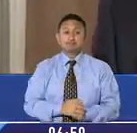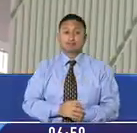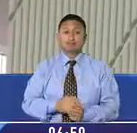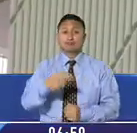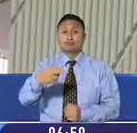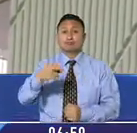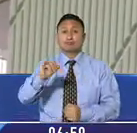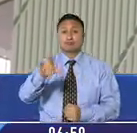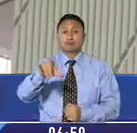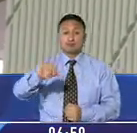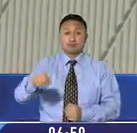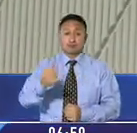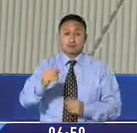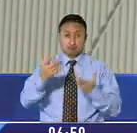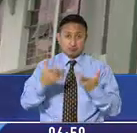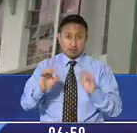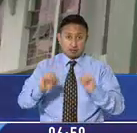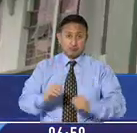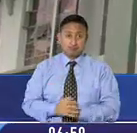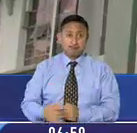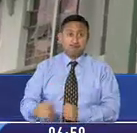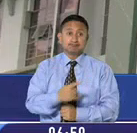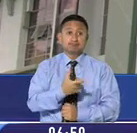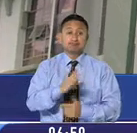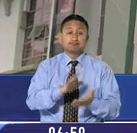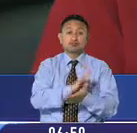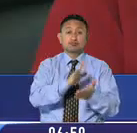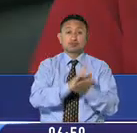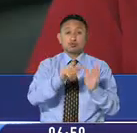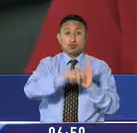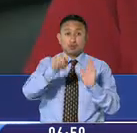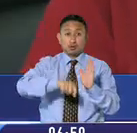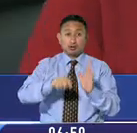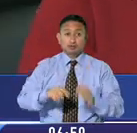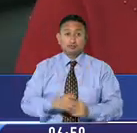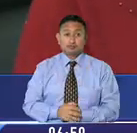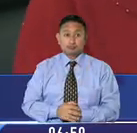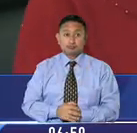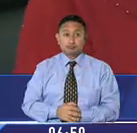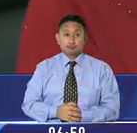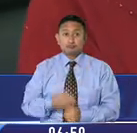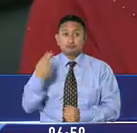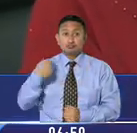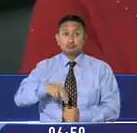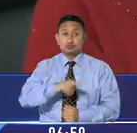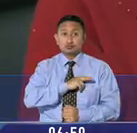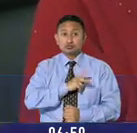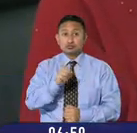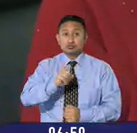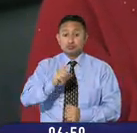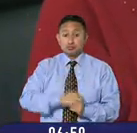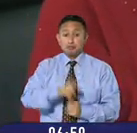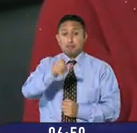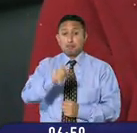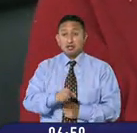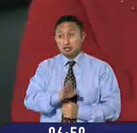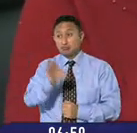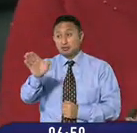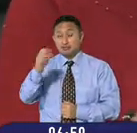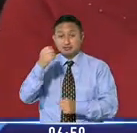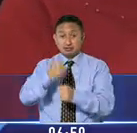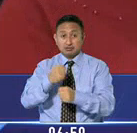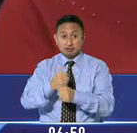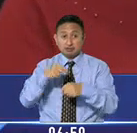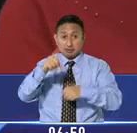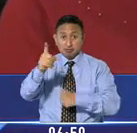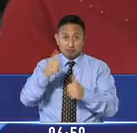periodo en el Colegio de Abogados con esperanza de cambios. Nosotros requerimos que la persona que va a ir a esta función esté